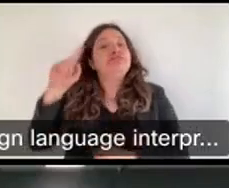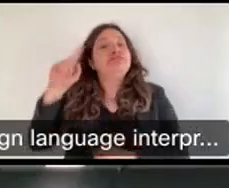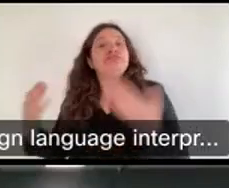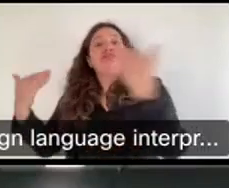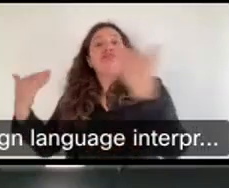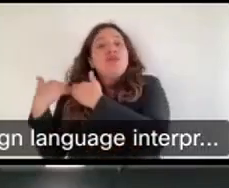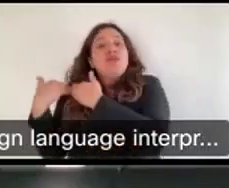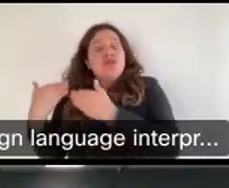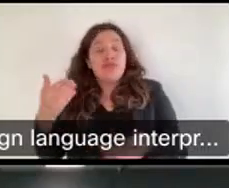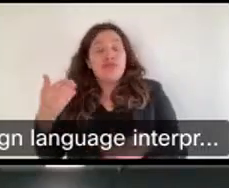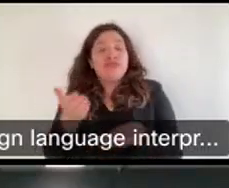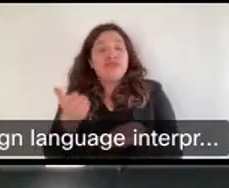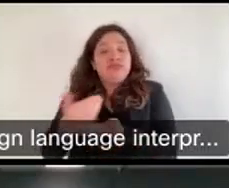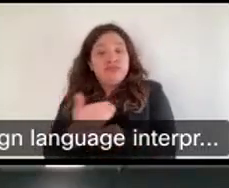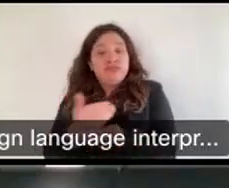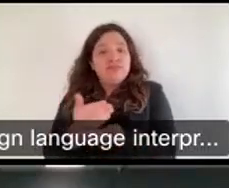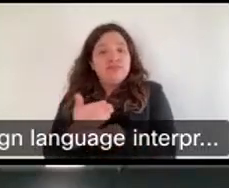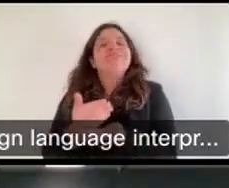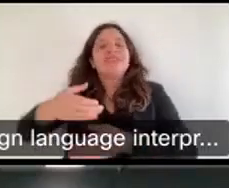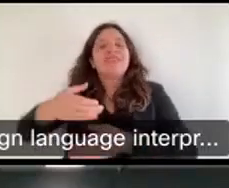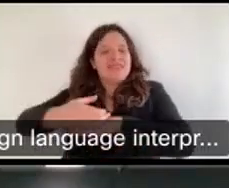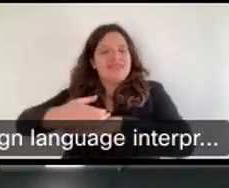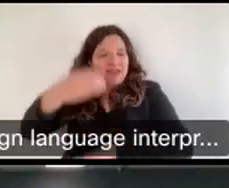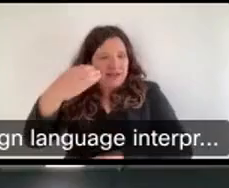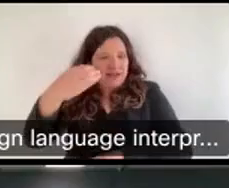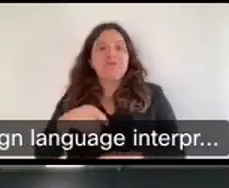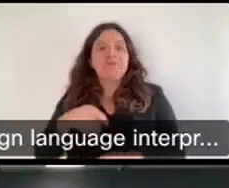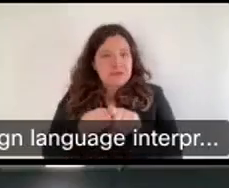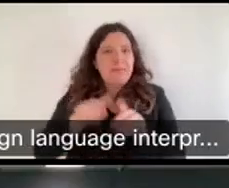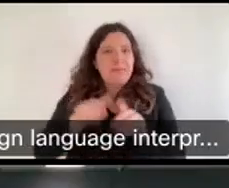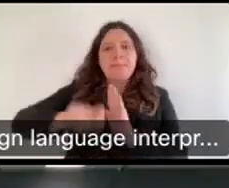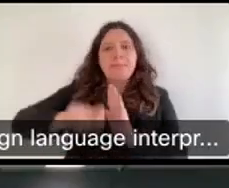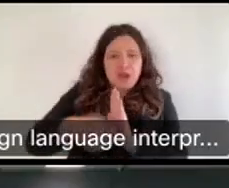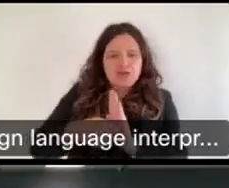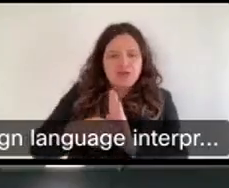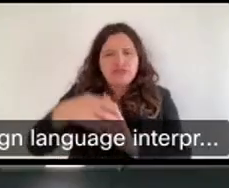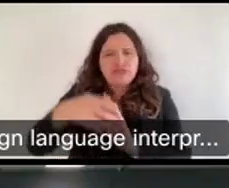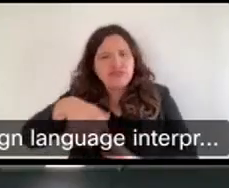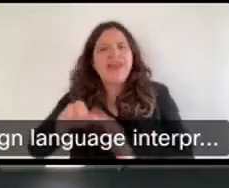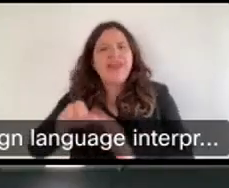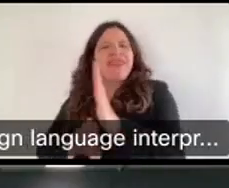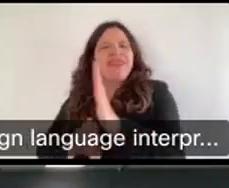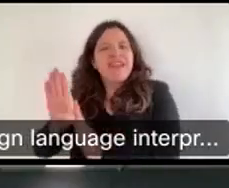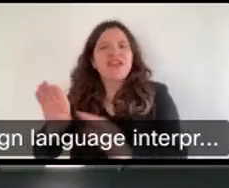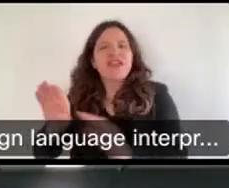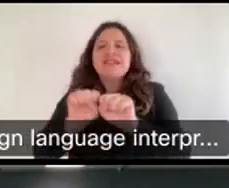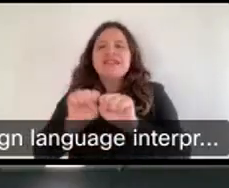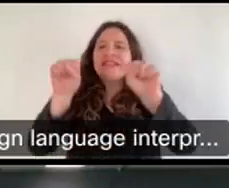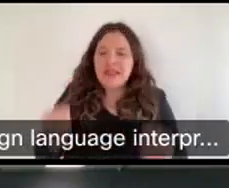Social y del proyecto de la Cuenta de Desarrollo de las Naciones Unidas, Sistemas de